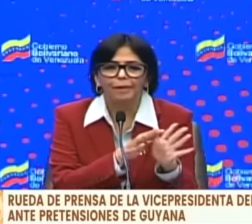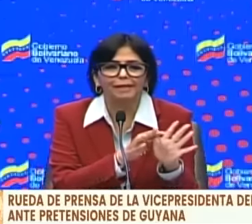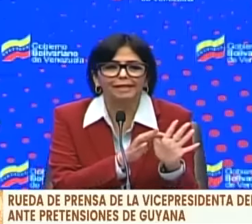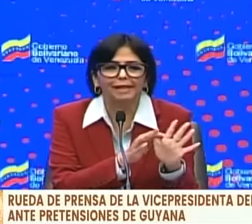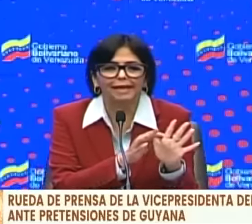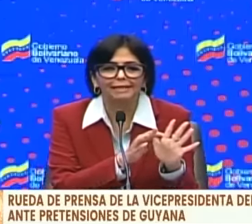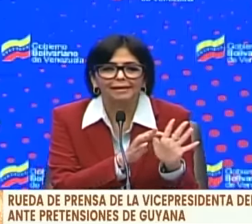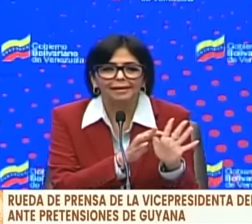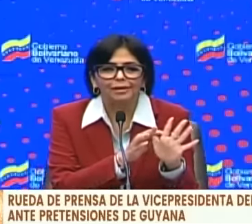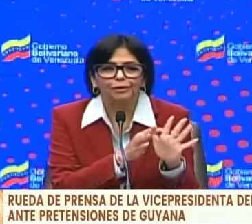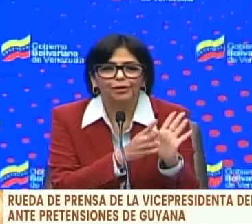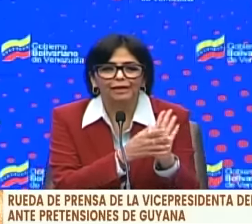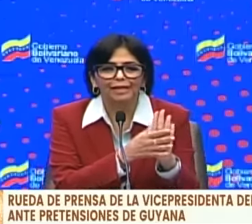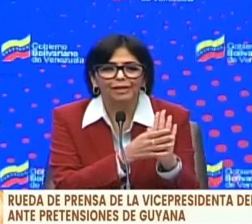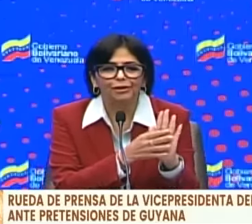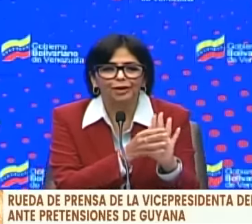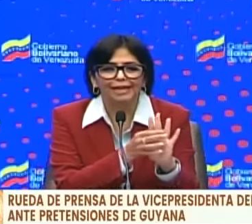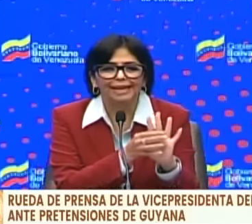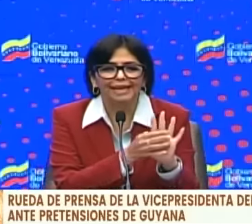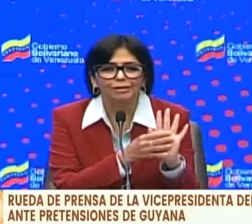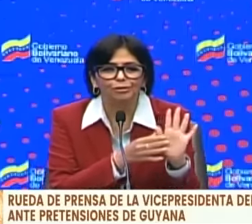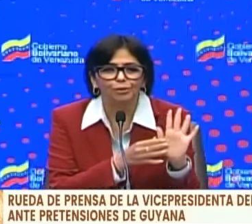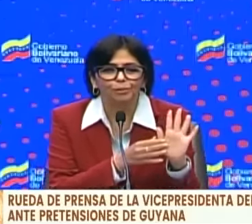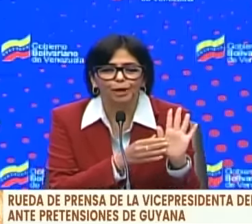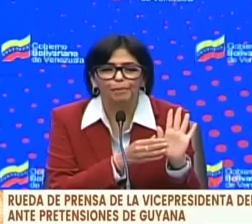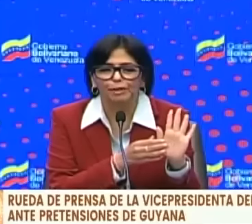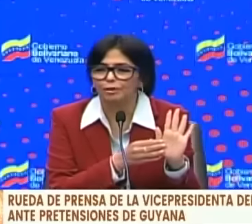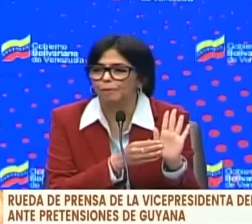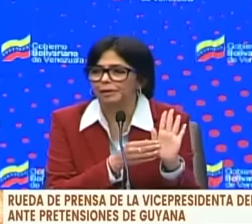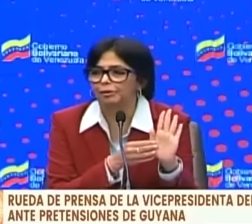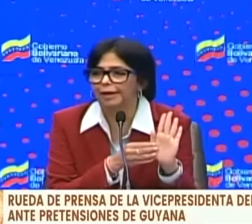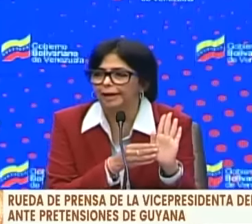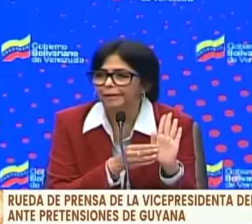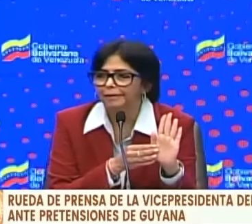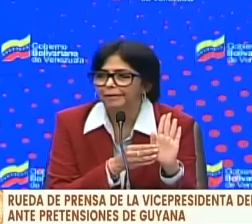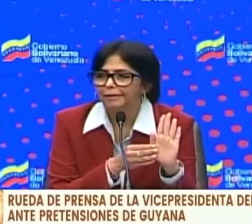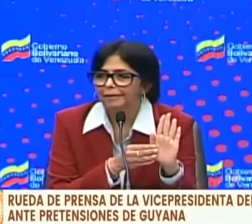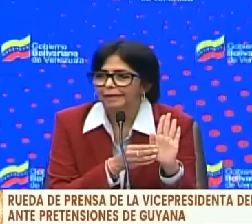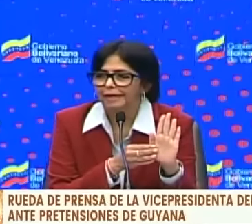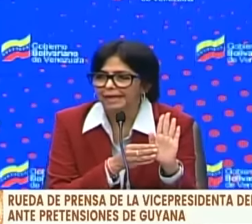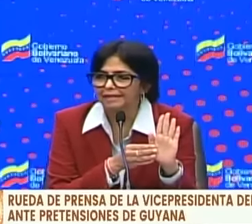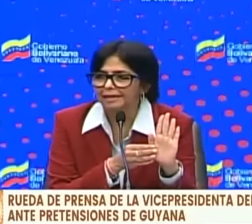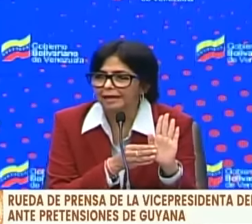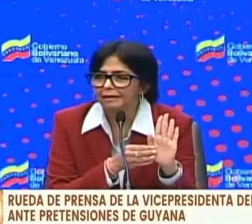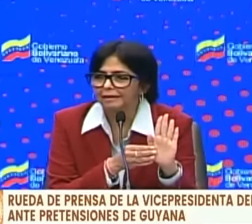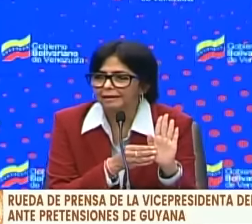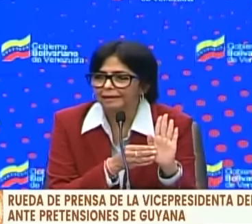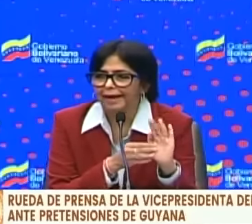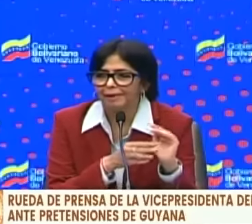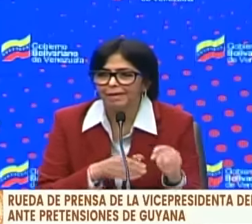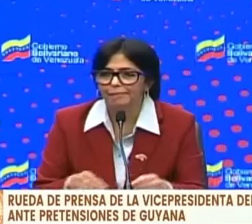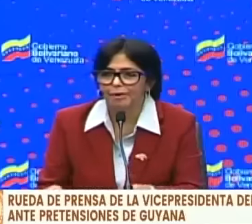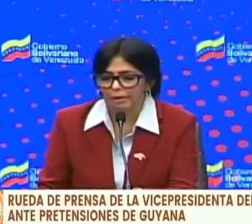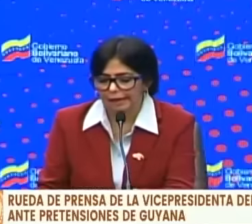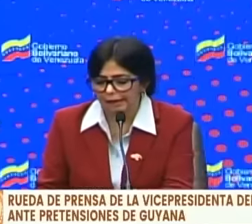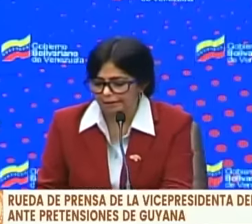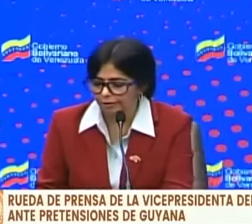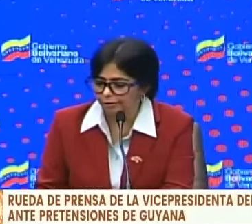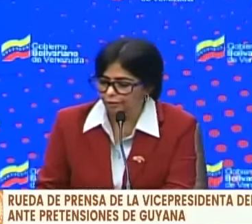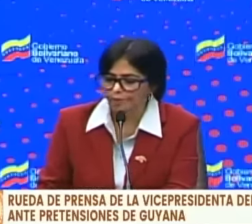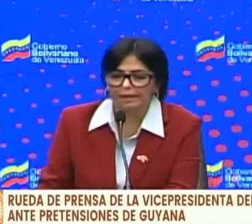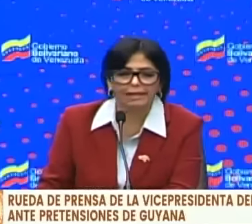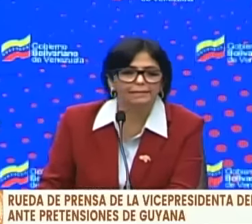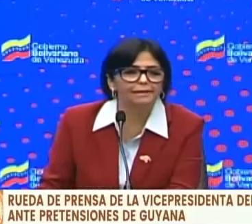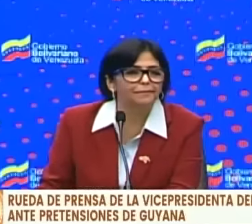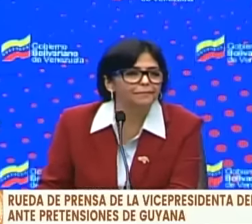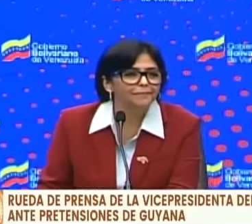2022, 2023, donde han tenido ingresos por explotación petrolera ilícita, es el mismo que en el